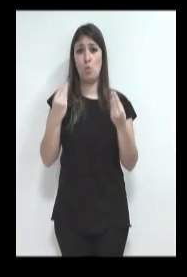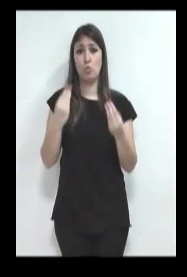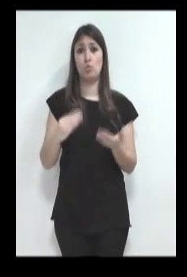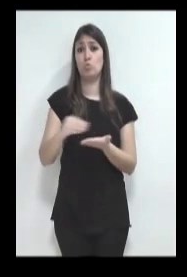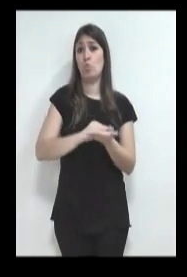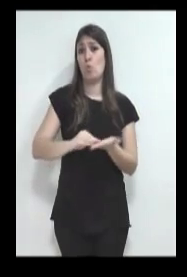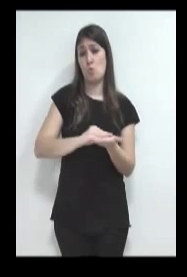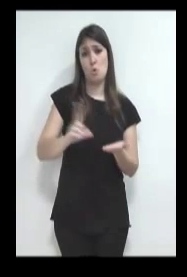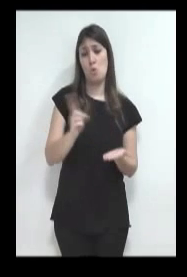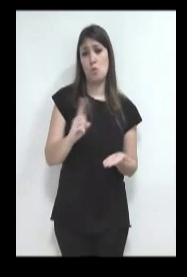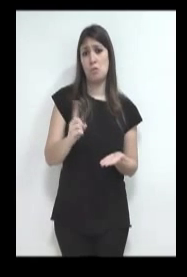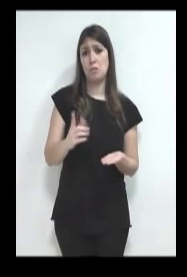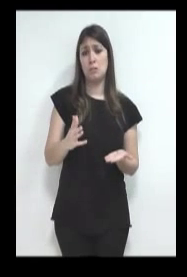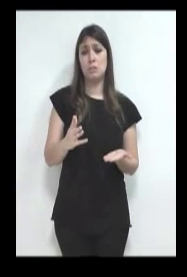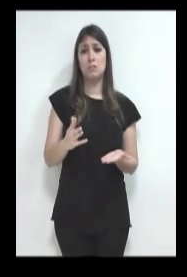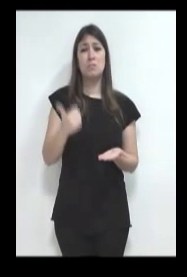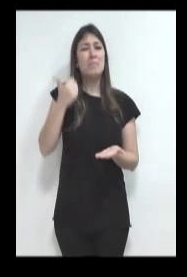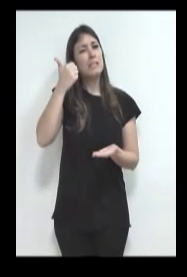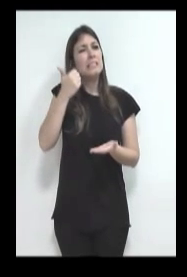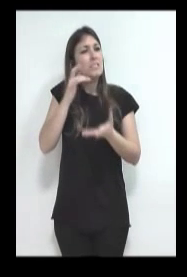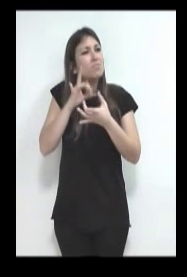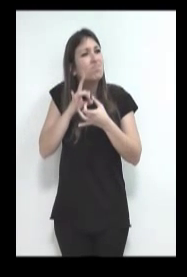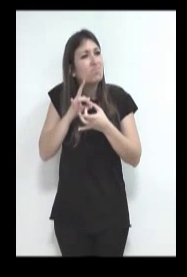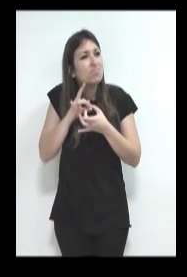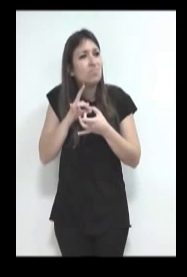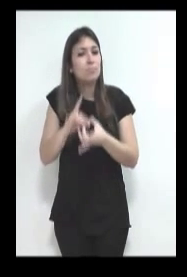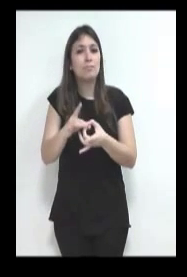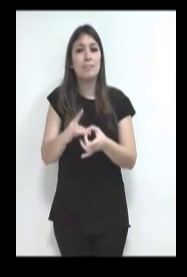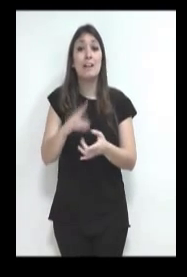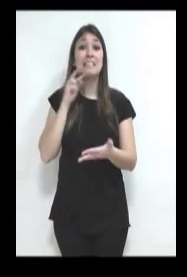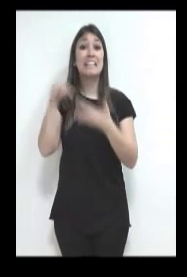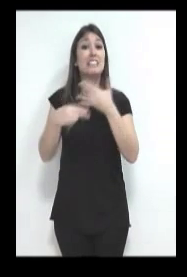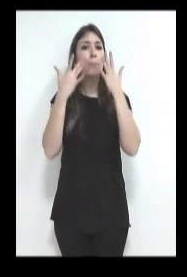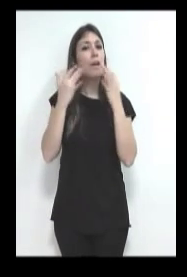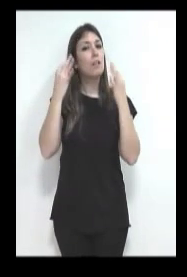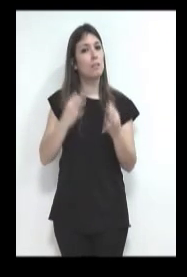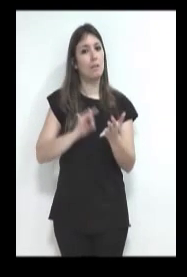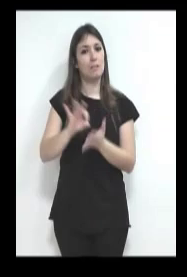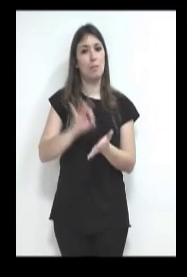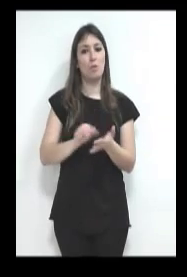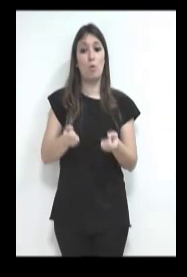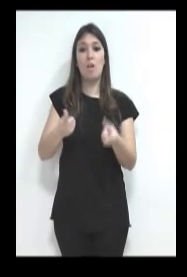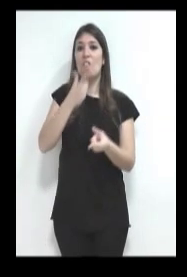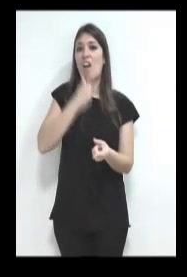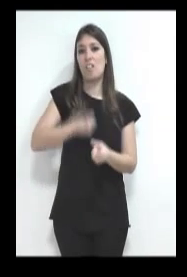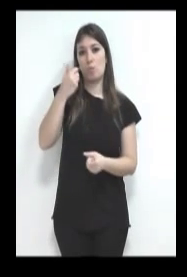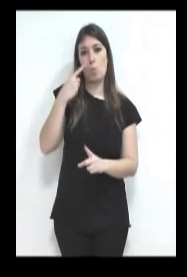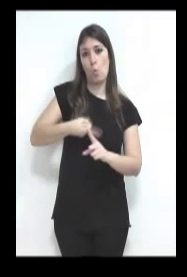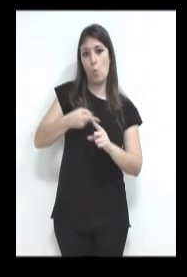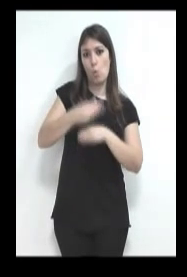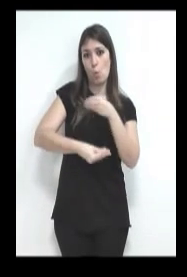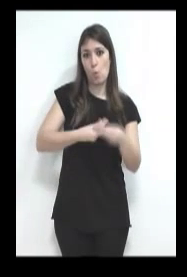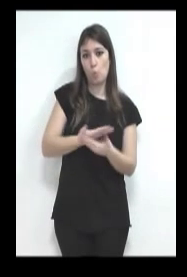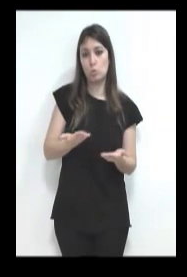soluciones. Y más bien esa transparencia de los servicios o esa facilidad de uso